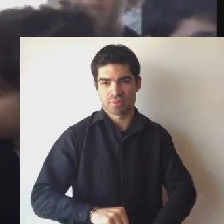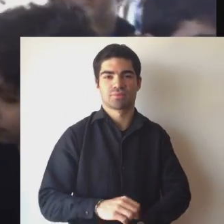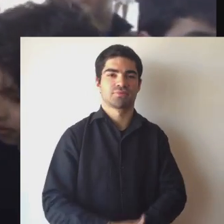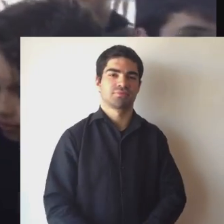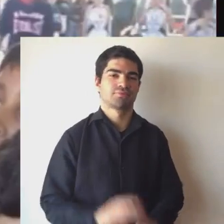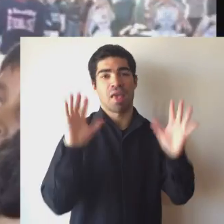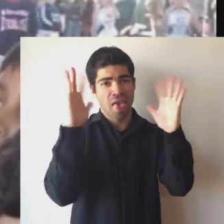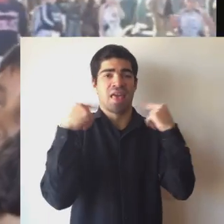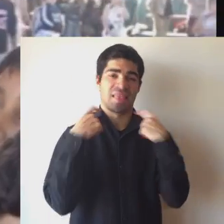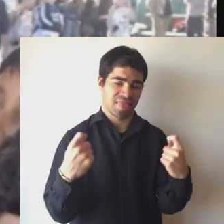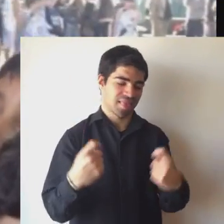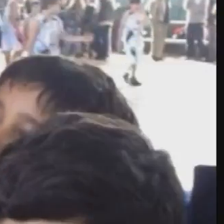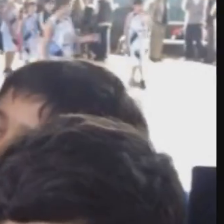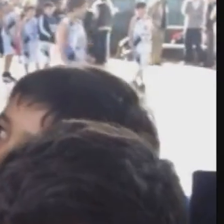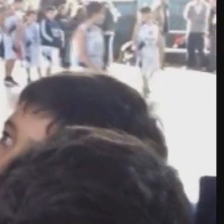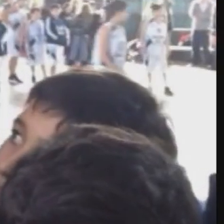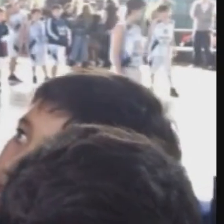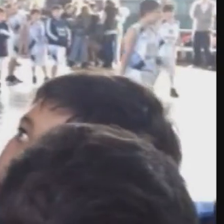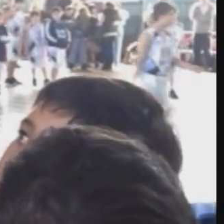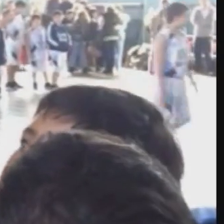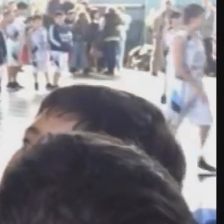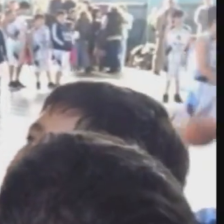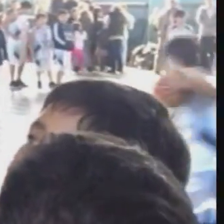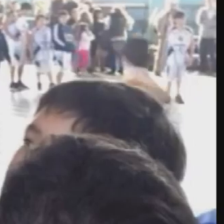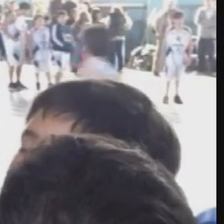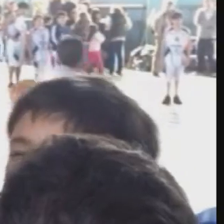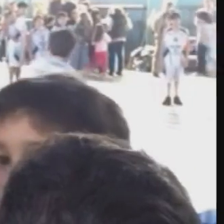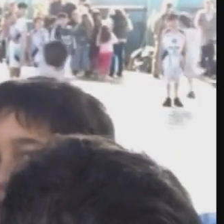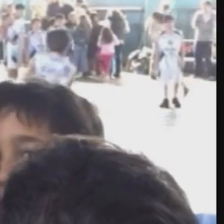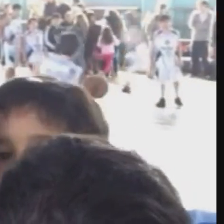que habíamos perdido. Pero nada, es parte del laburo.